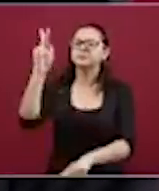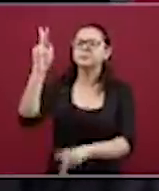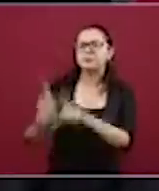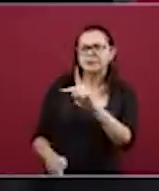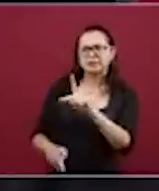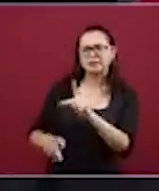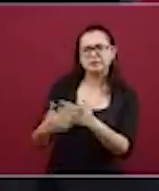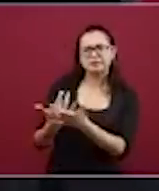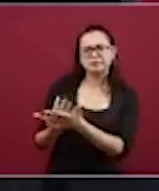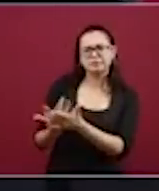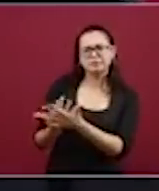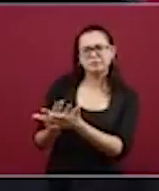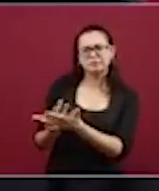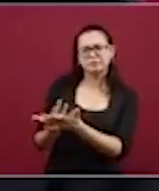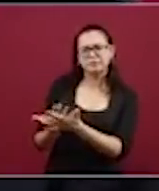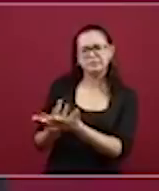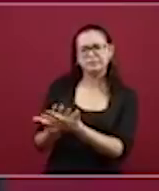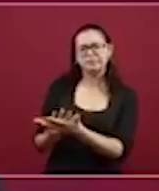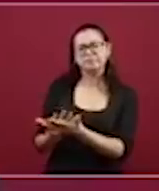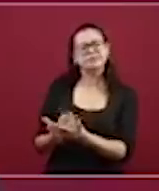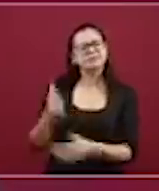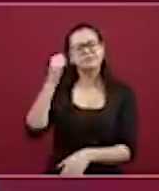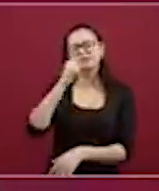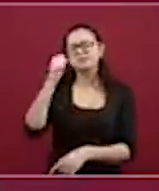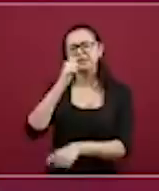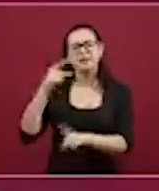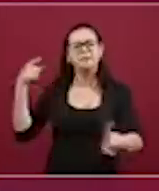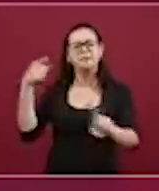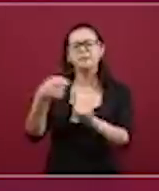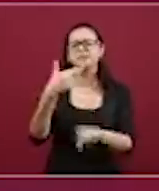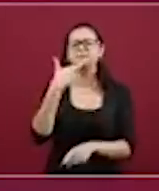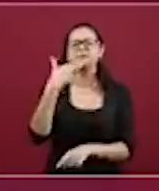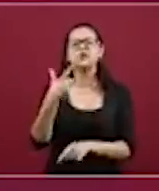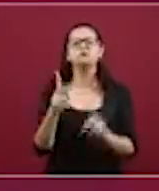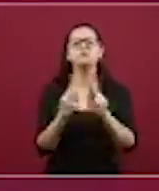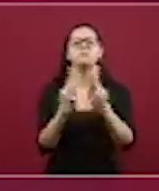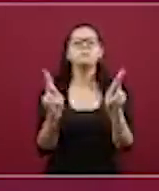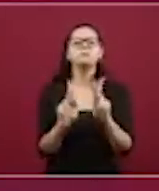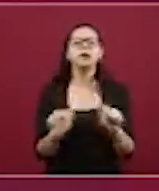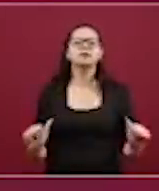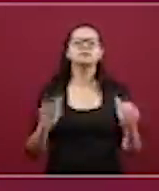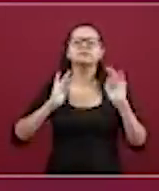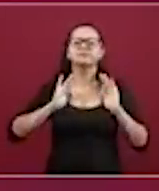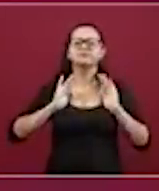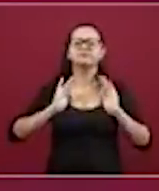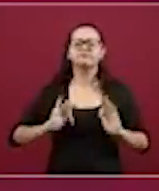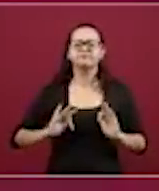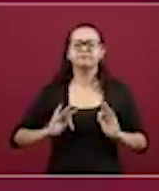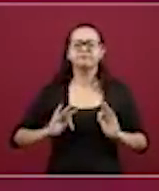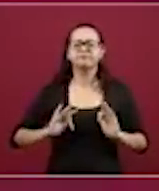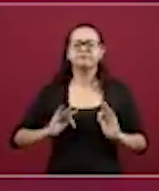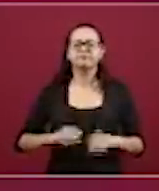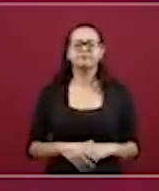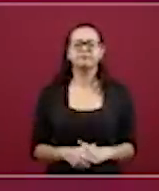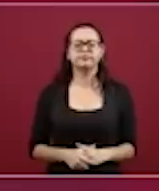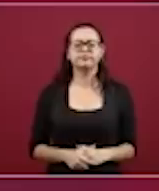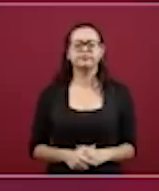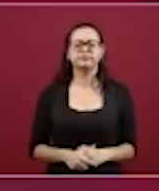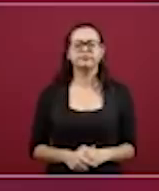Lo mejor es la paz y la tranquilidad. Y que